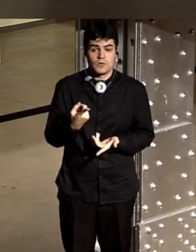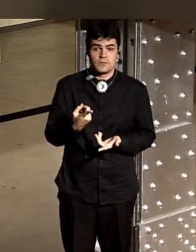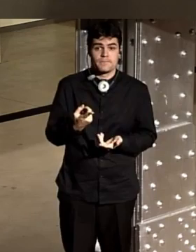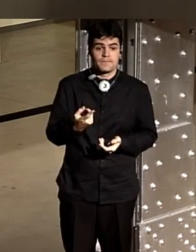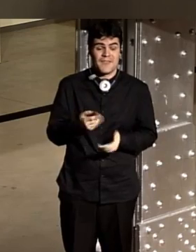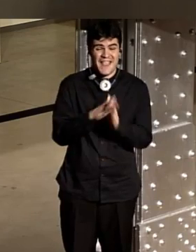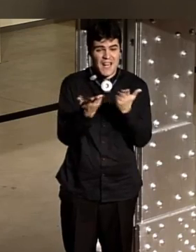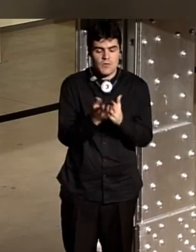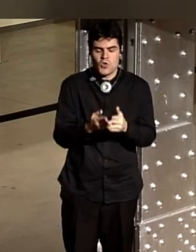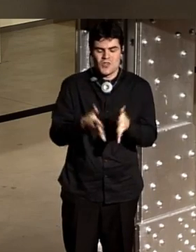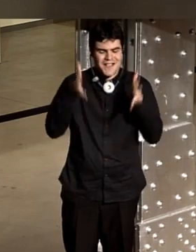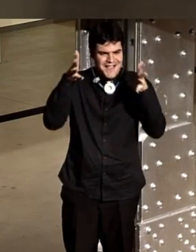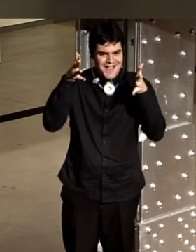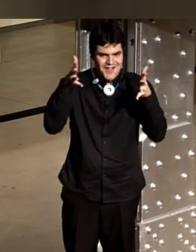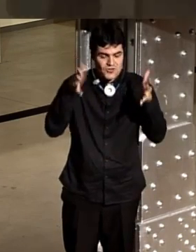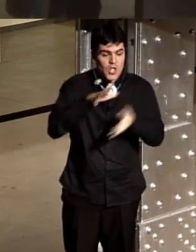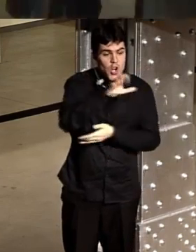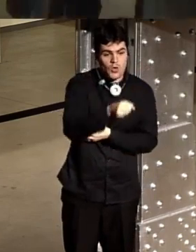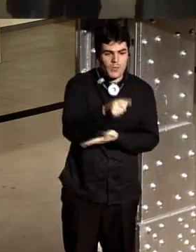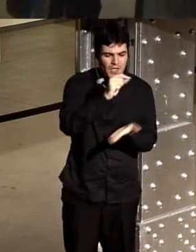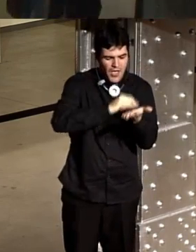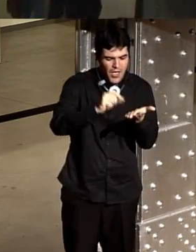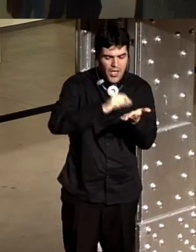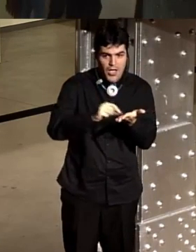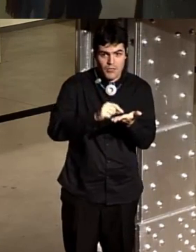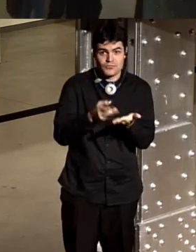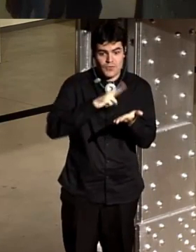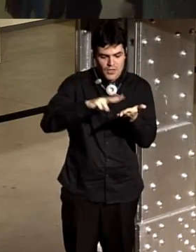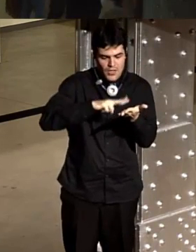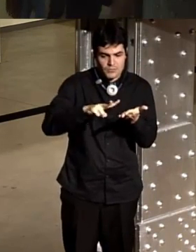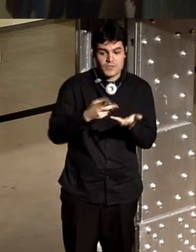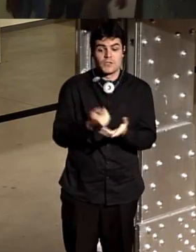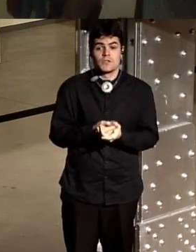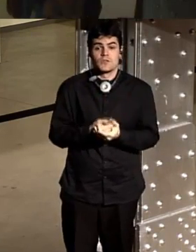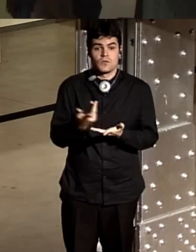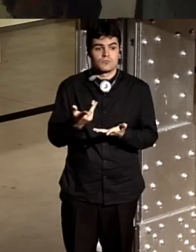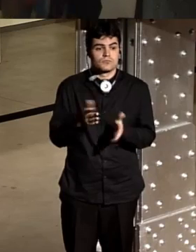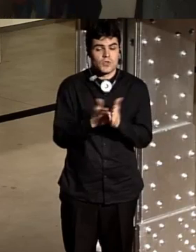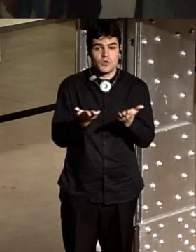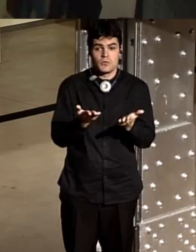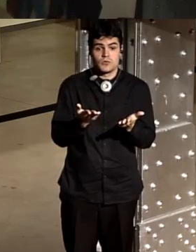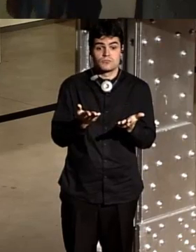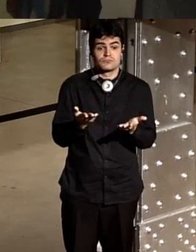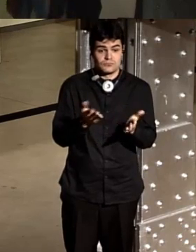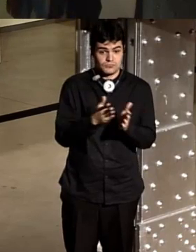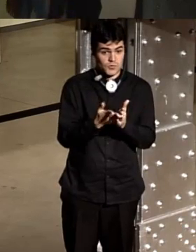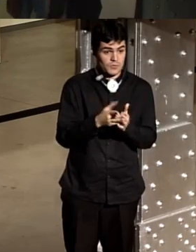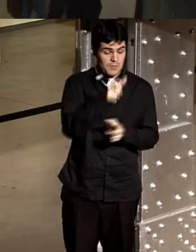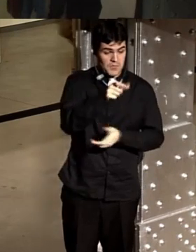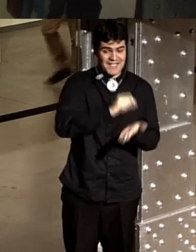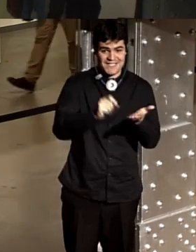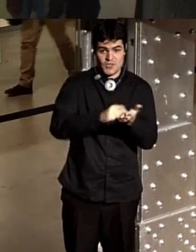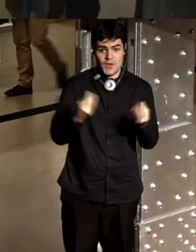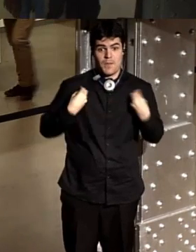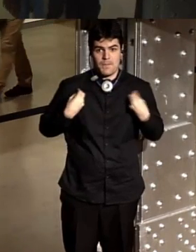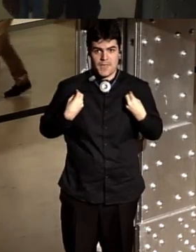compréis y que lo leáis. Ya sabéis que Chesterton decía que los libros a los escritores vivos hay que comprarles el libro y a los